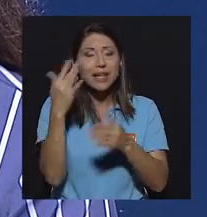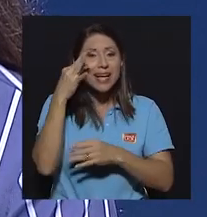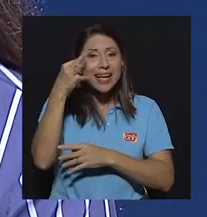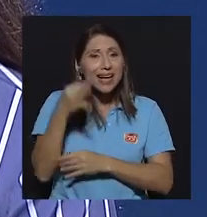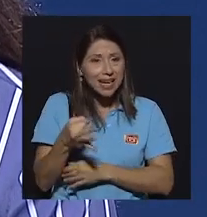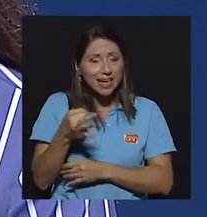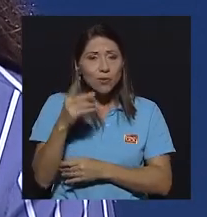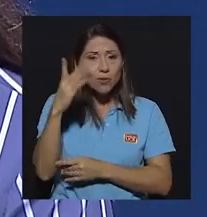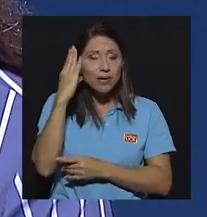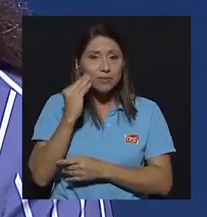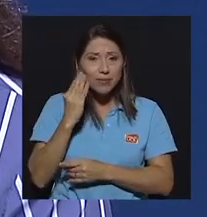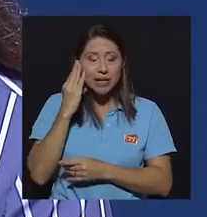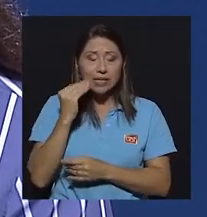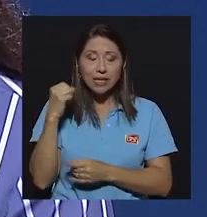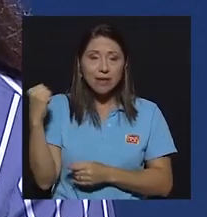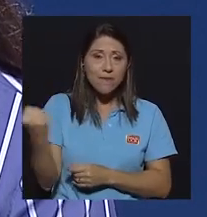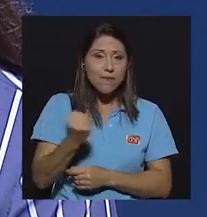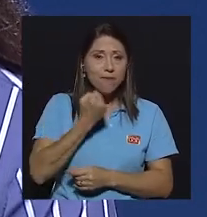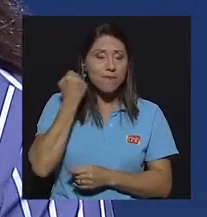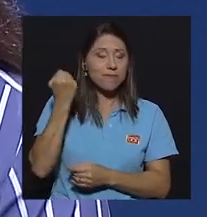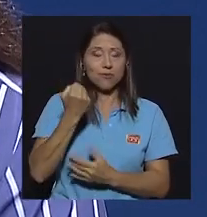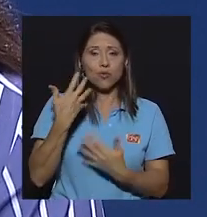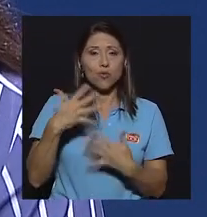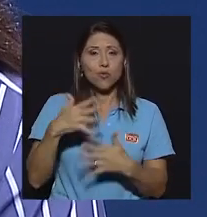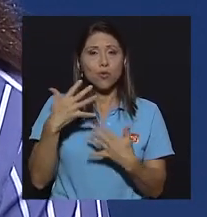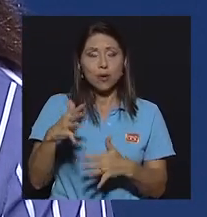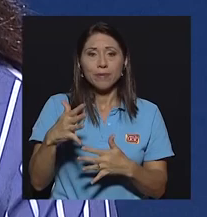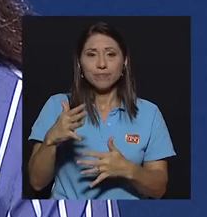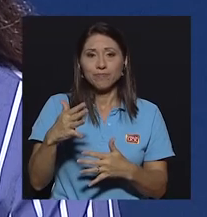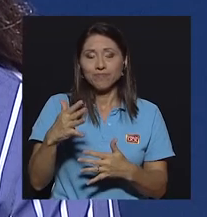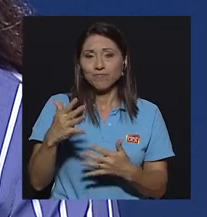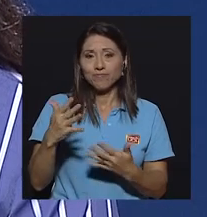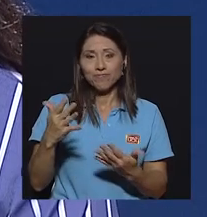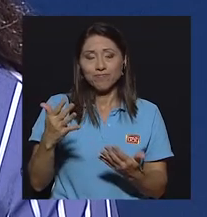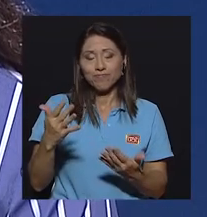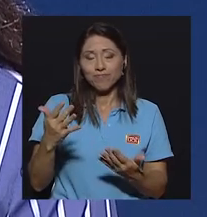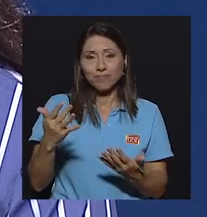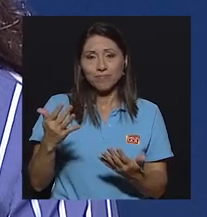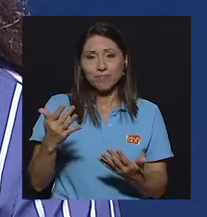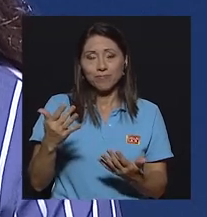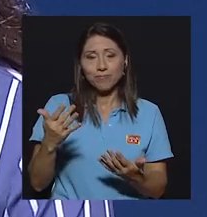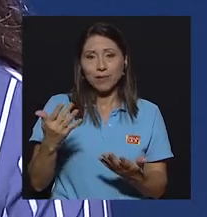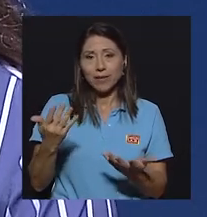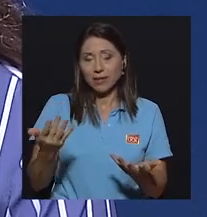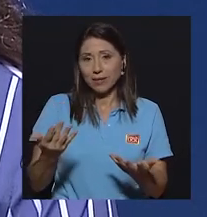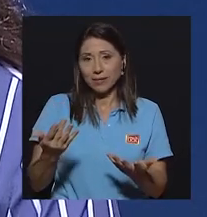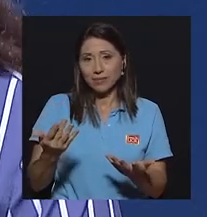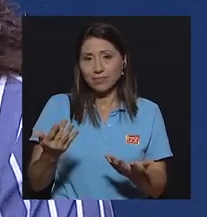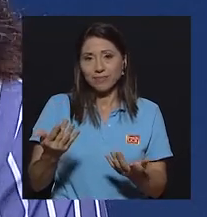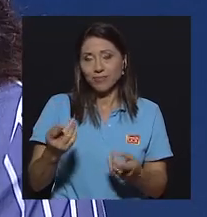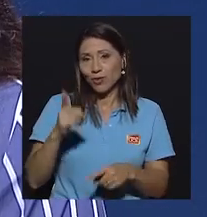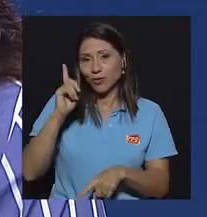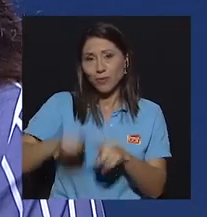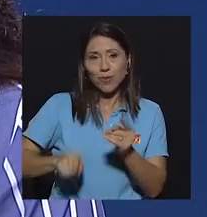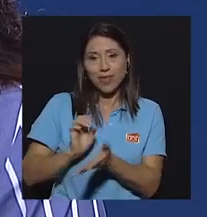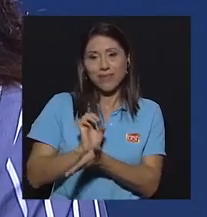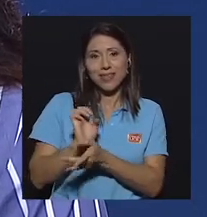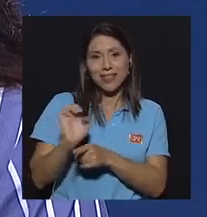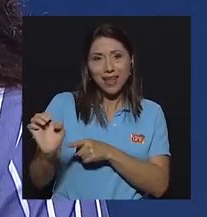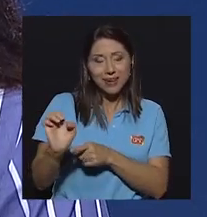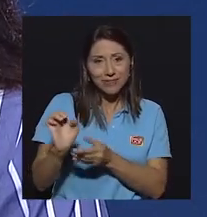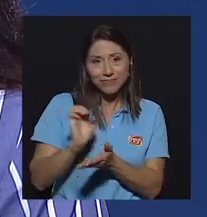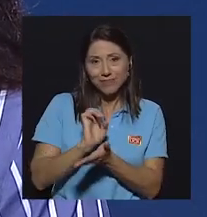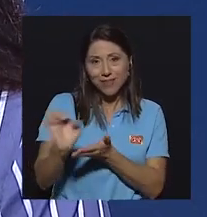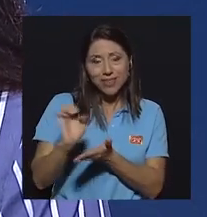experiencia tan intensa como la que tuvimos es inevitable que no lo acerque de